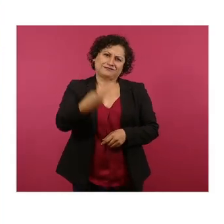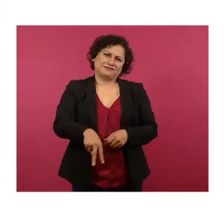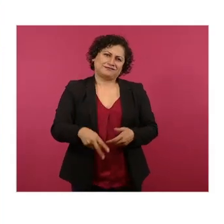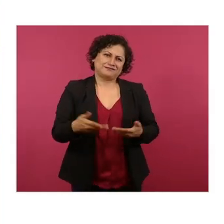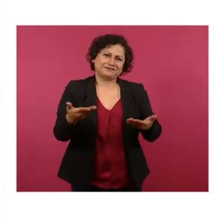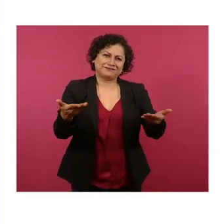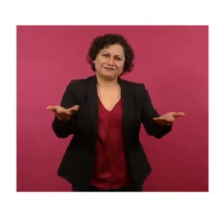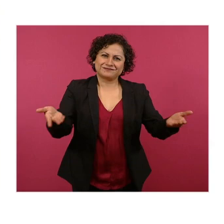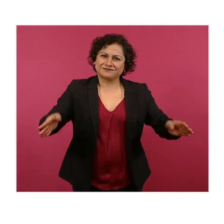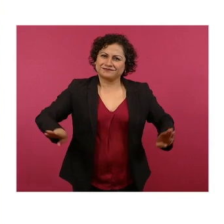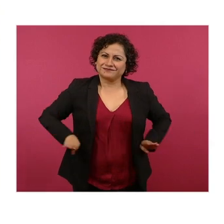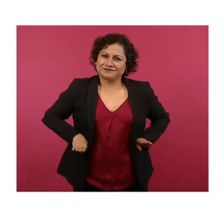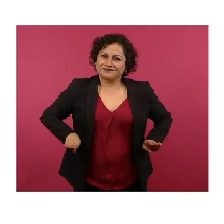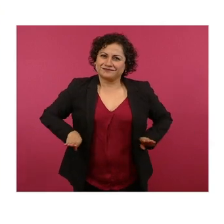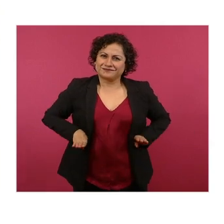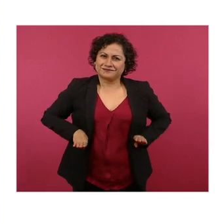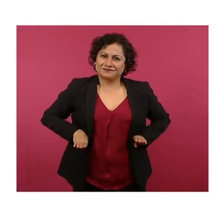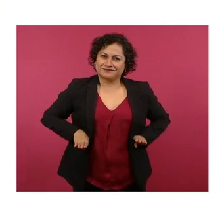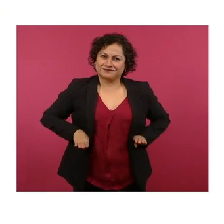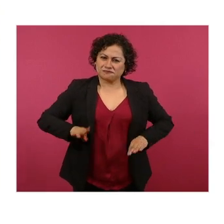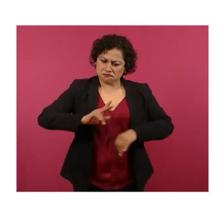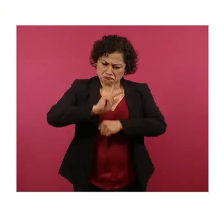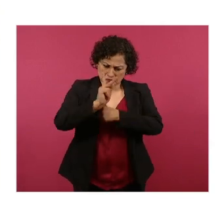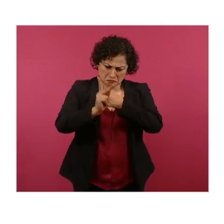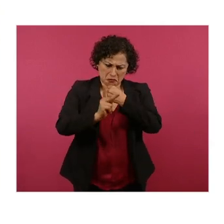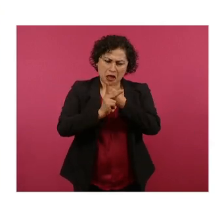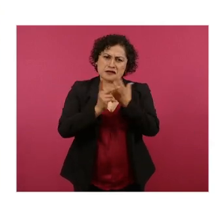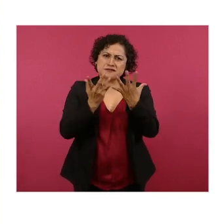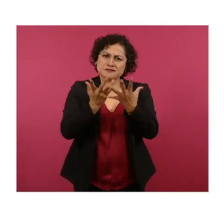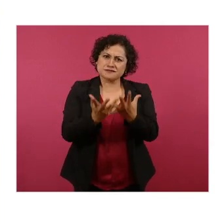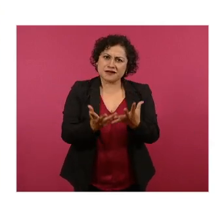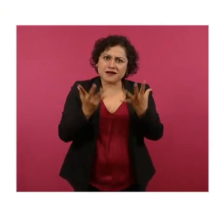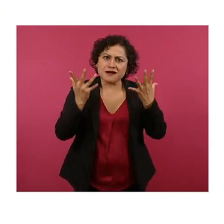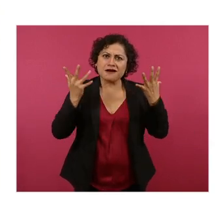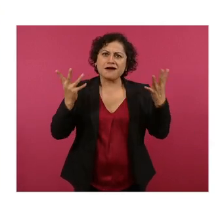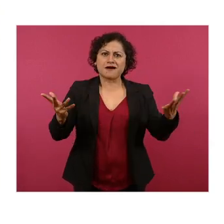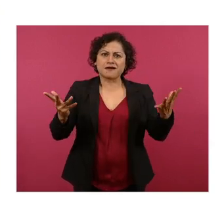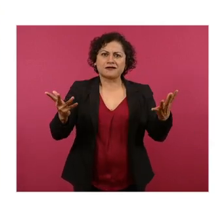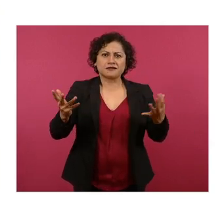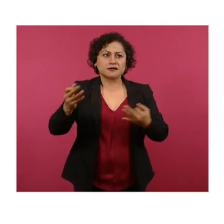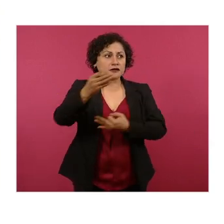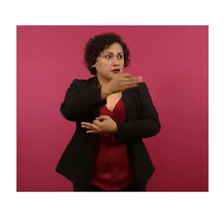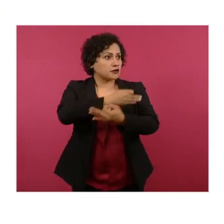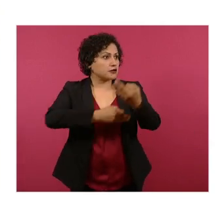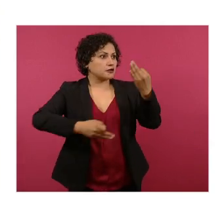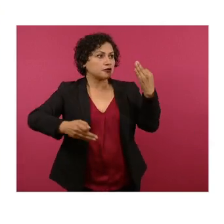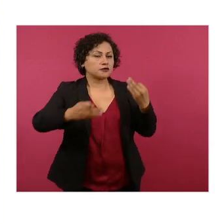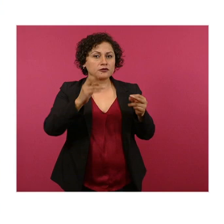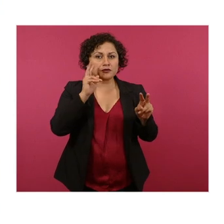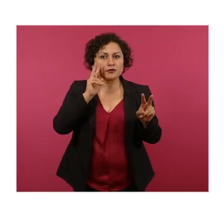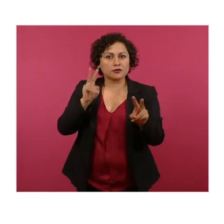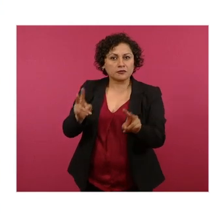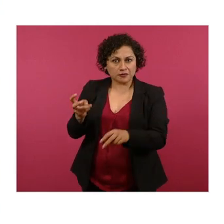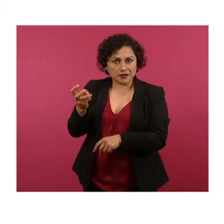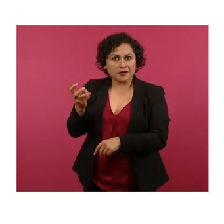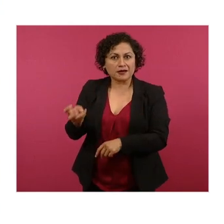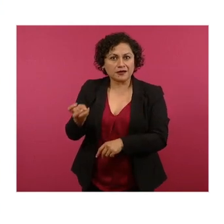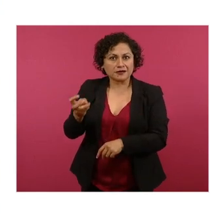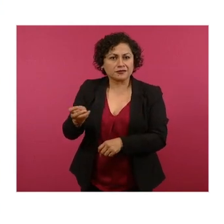esto es nuestro gran país, de lo que debemos de sentirnos orgullosos.